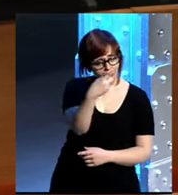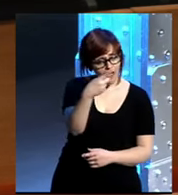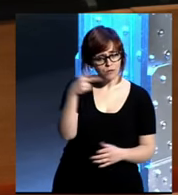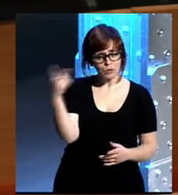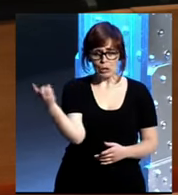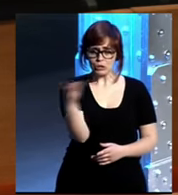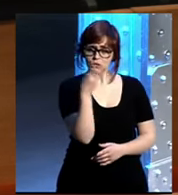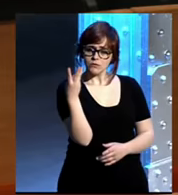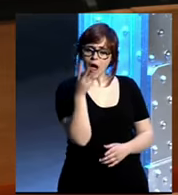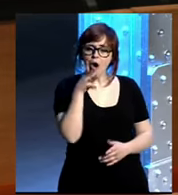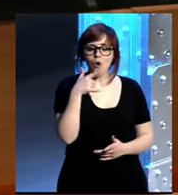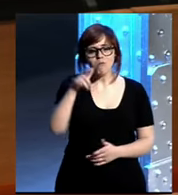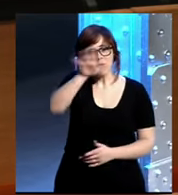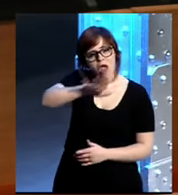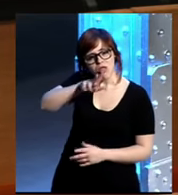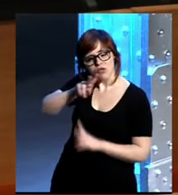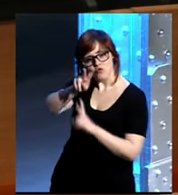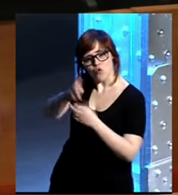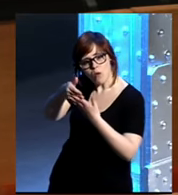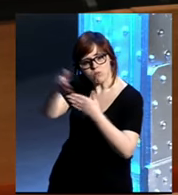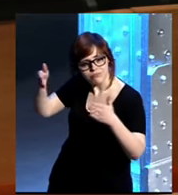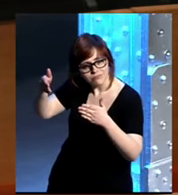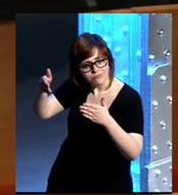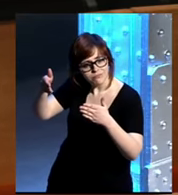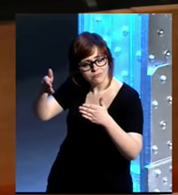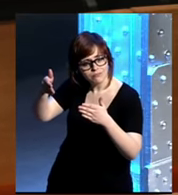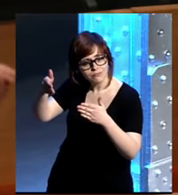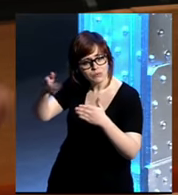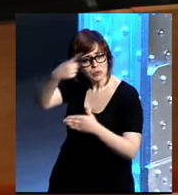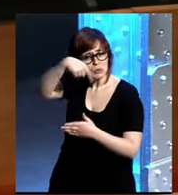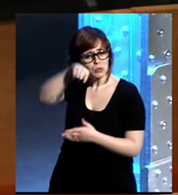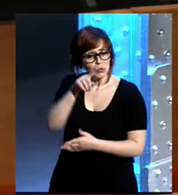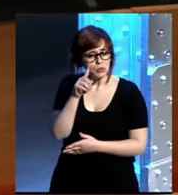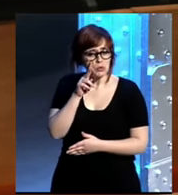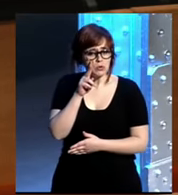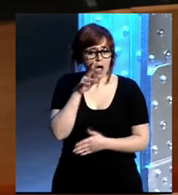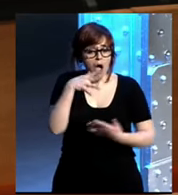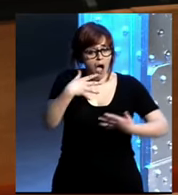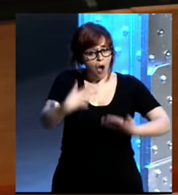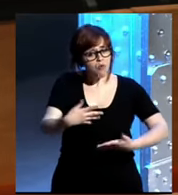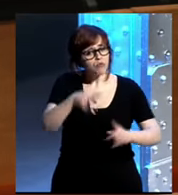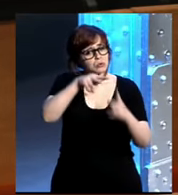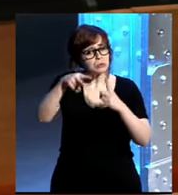reflexionando, cómo veis este punto ahora más actual.